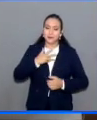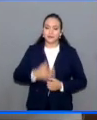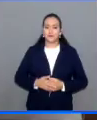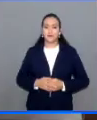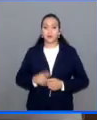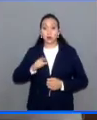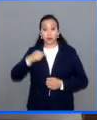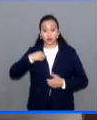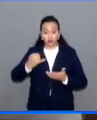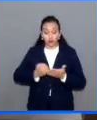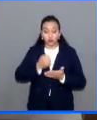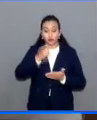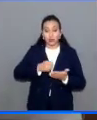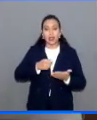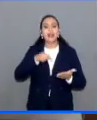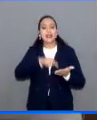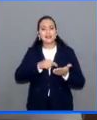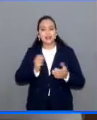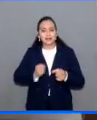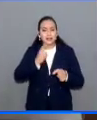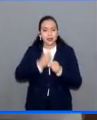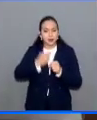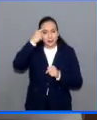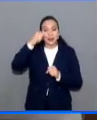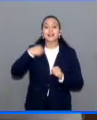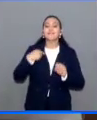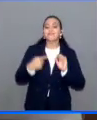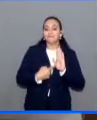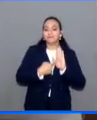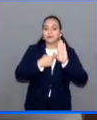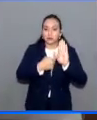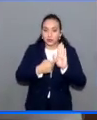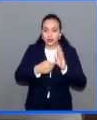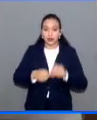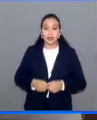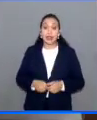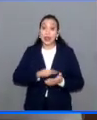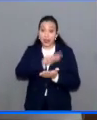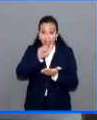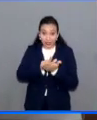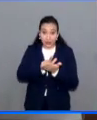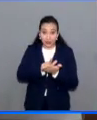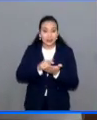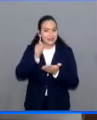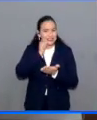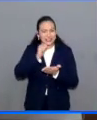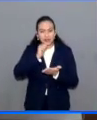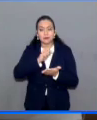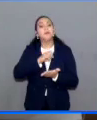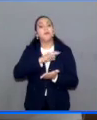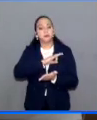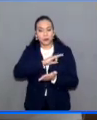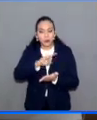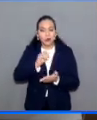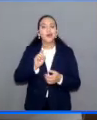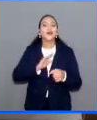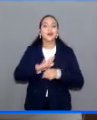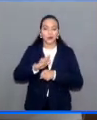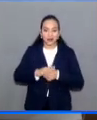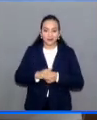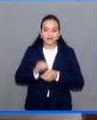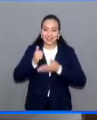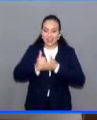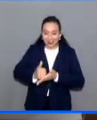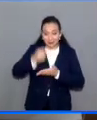una oportunidad para demostrar que el derecho puede y debe convertirse en una verdadera herramienta